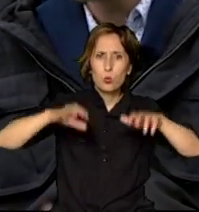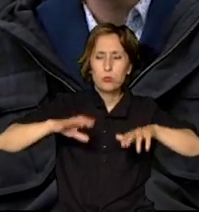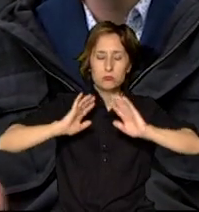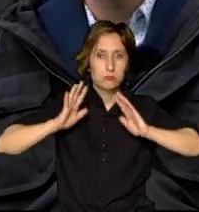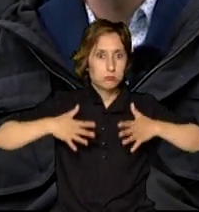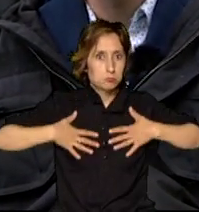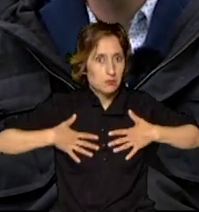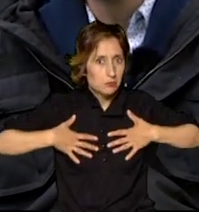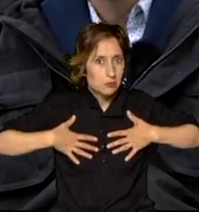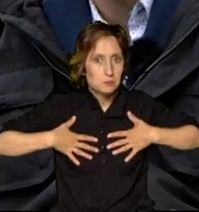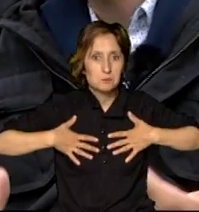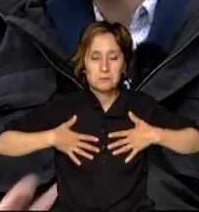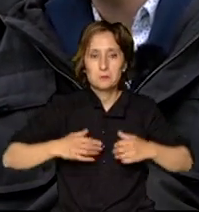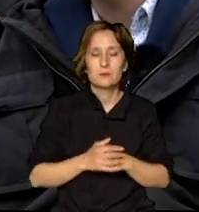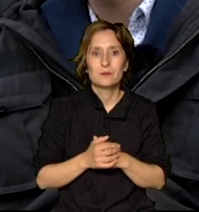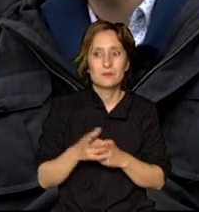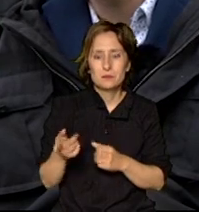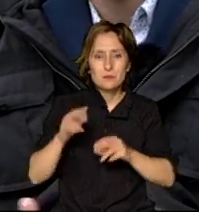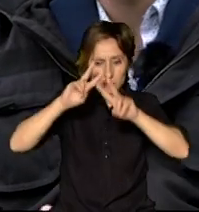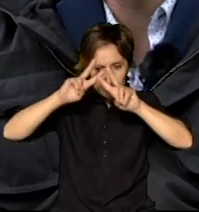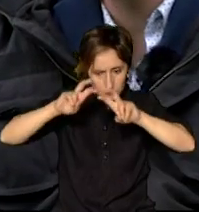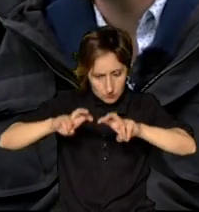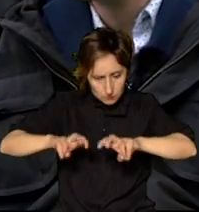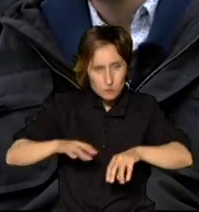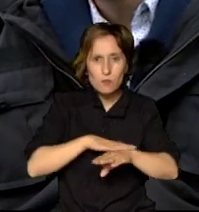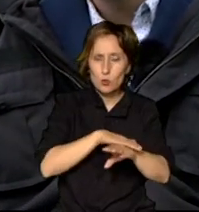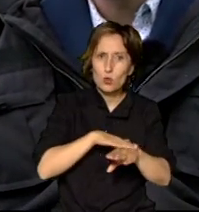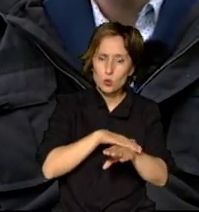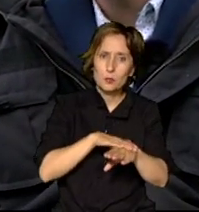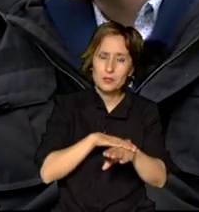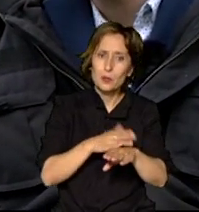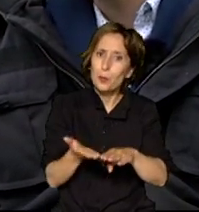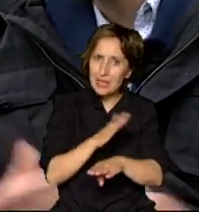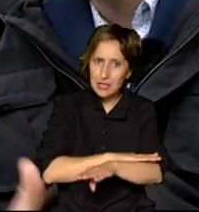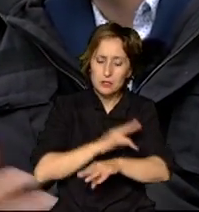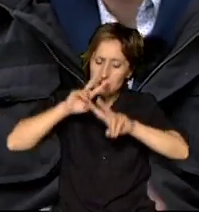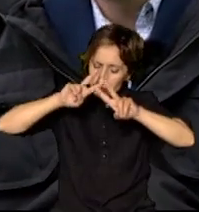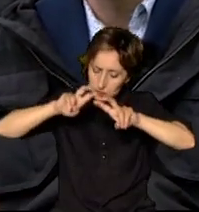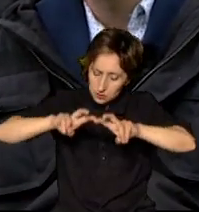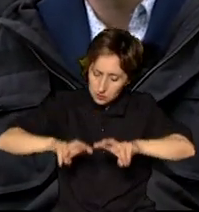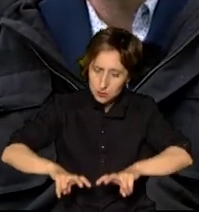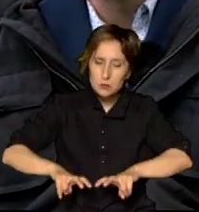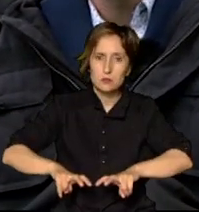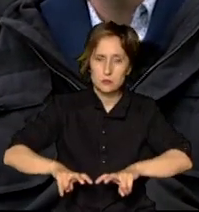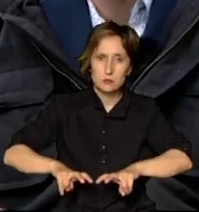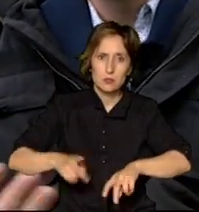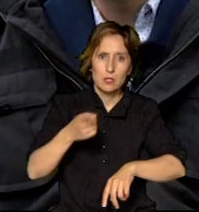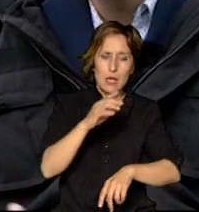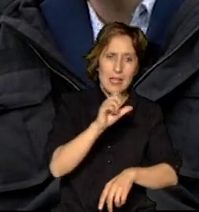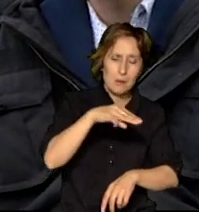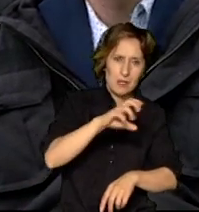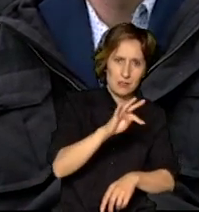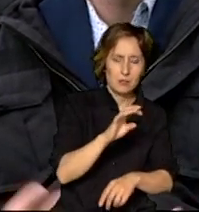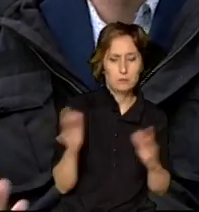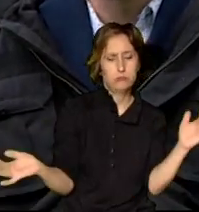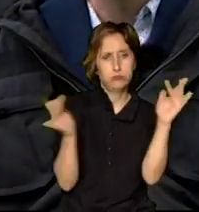se esperaban que fueran tan fuertes. Ahí se ha hecho una investigación y el gobierno balear, pues lógicamente se ha puesto en contacto con la EMET y ha